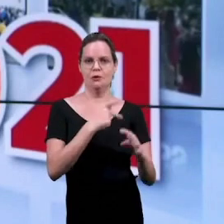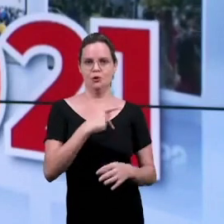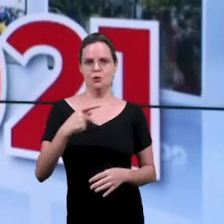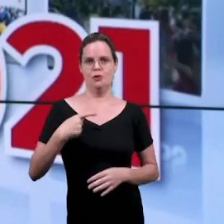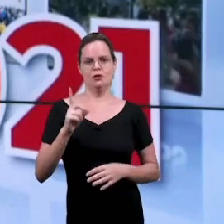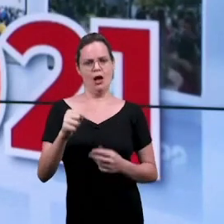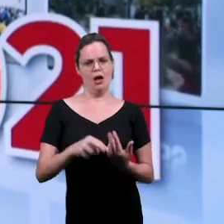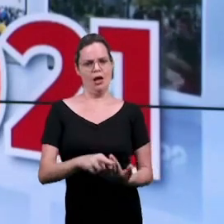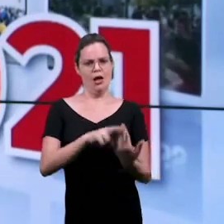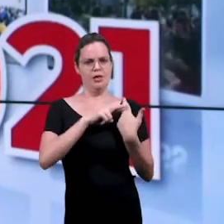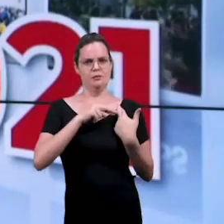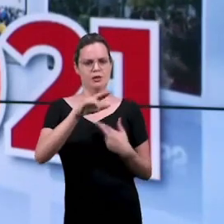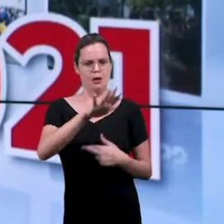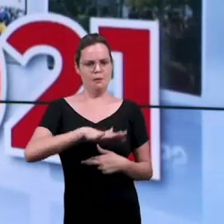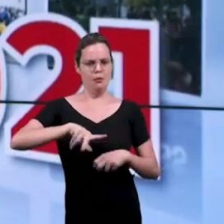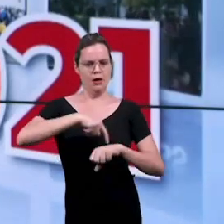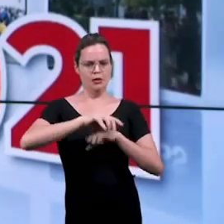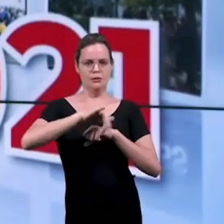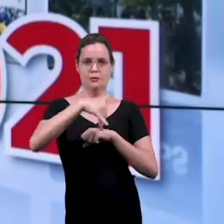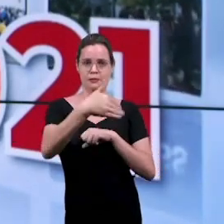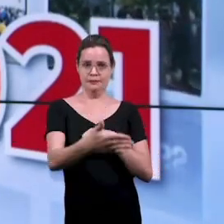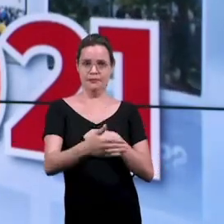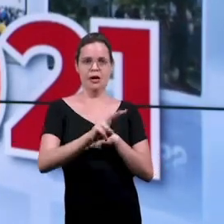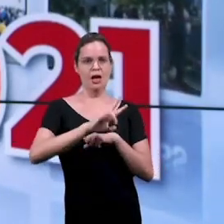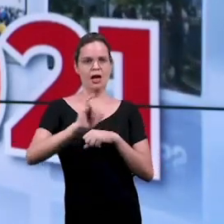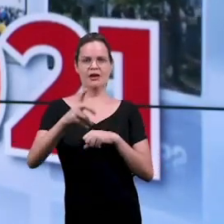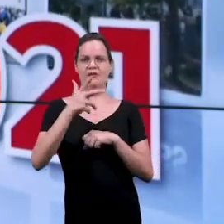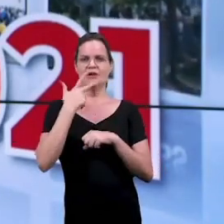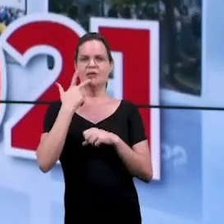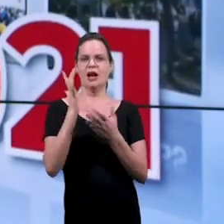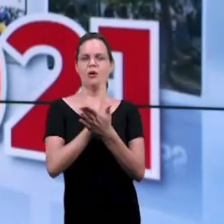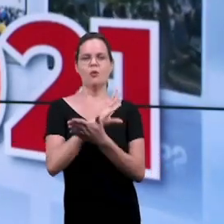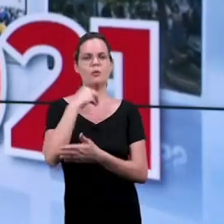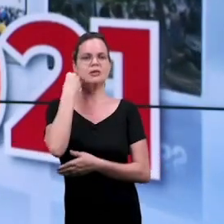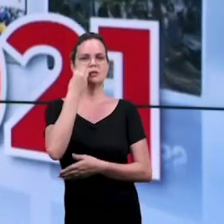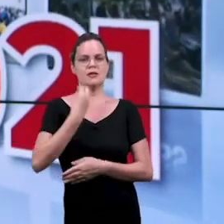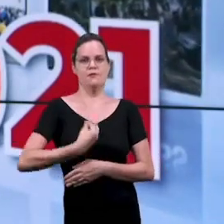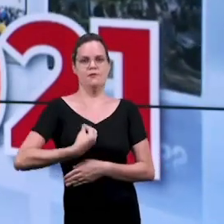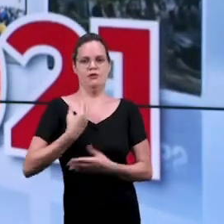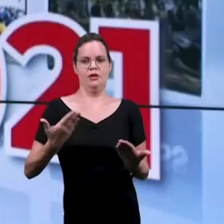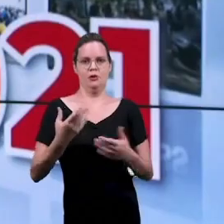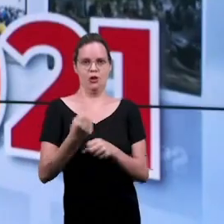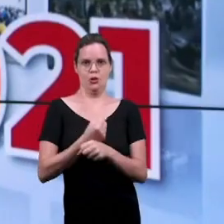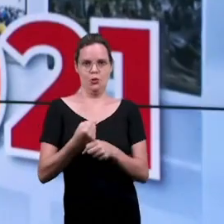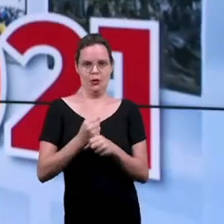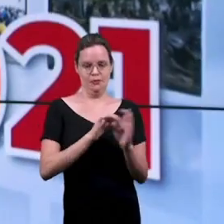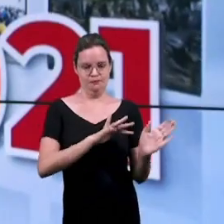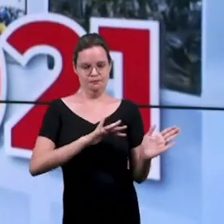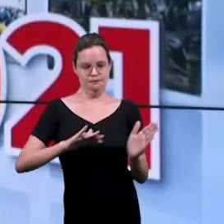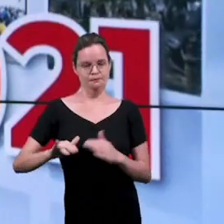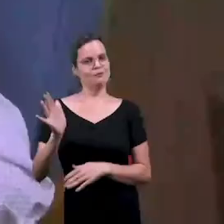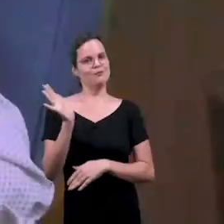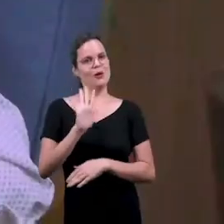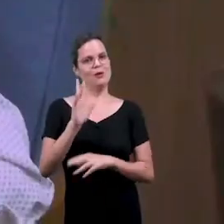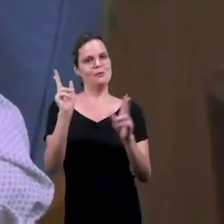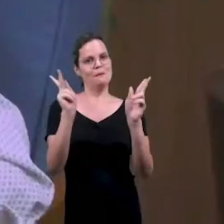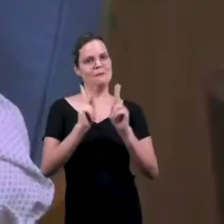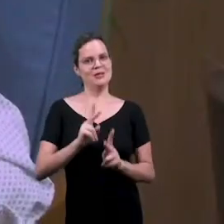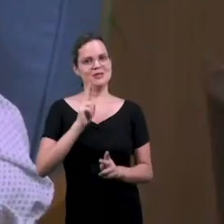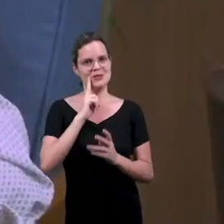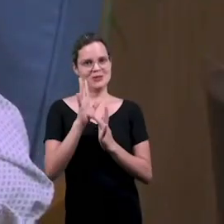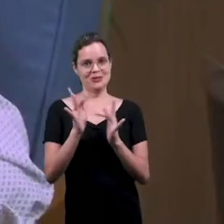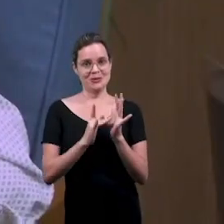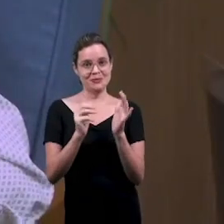algunos relatos de pastores que están responsables por áreas del exterior y que van a hablar sobre las experiencias vividas en este